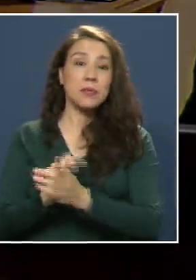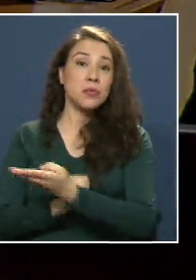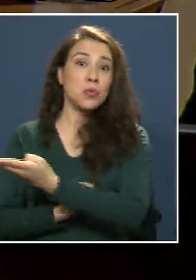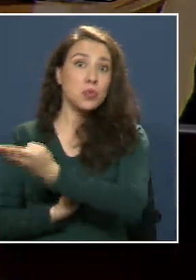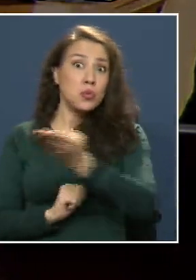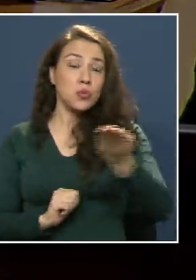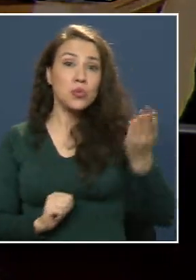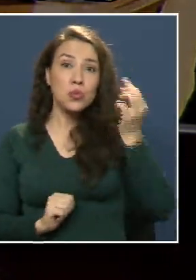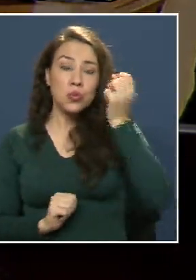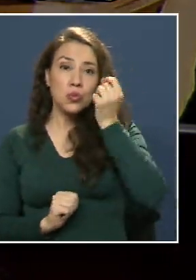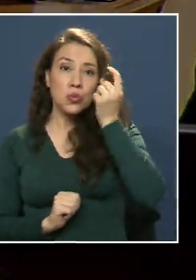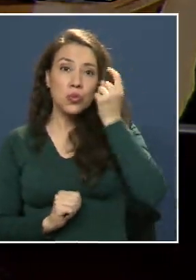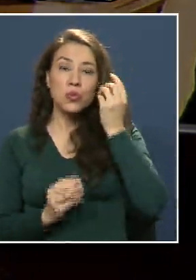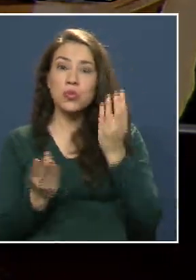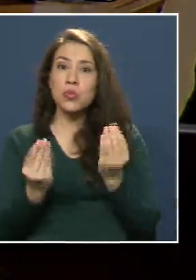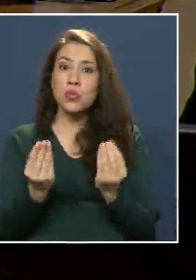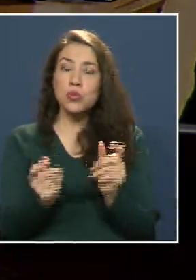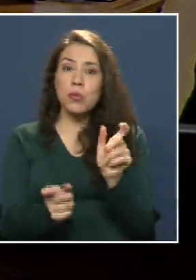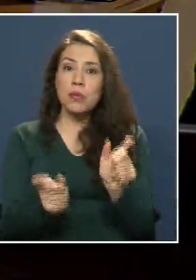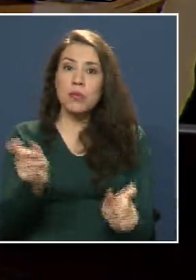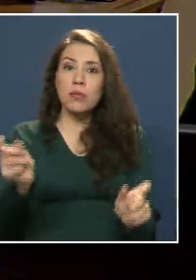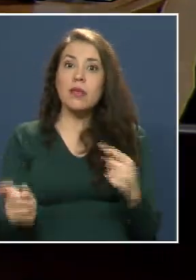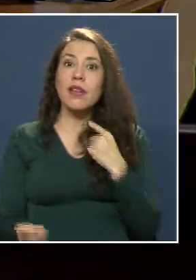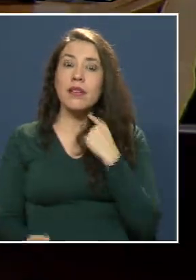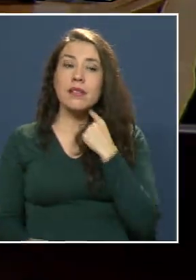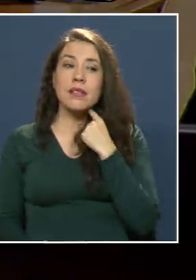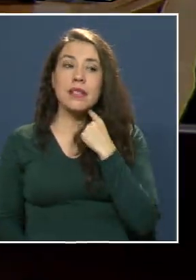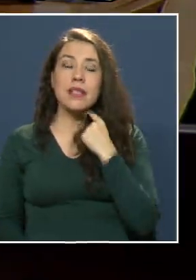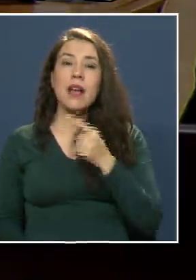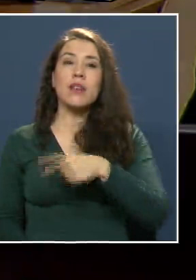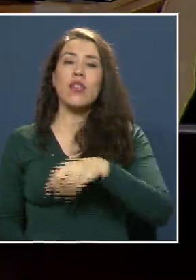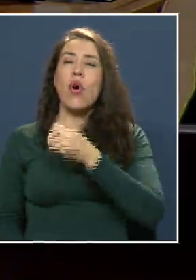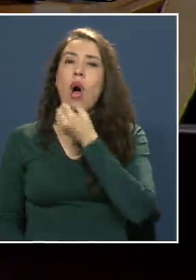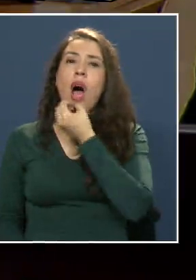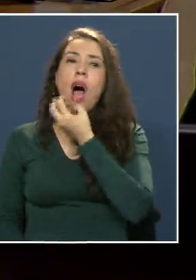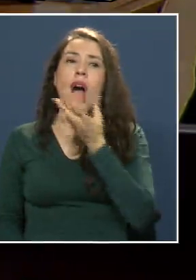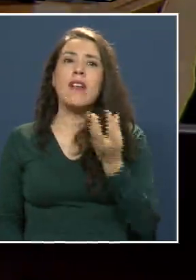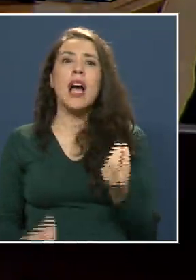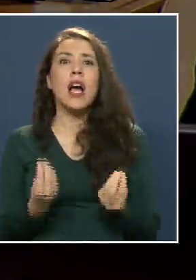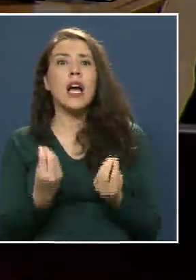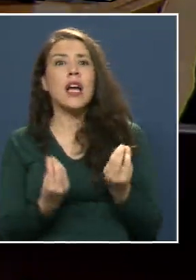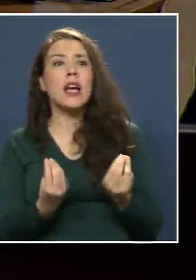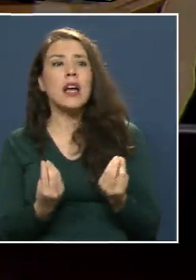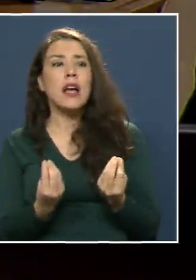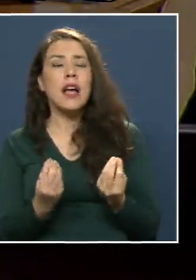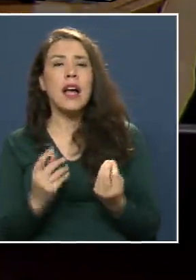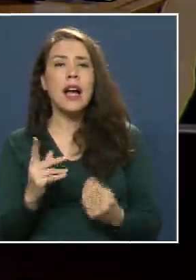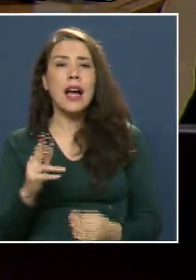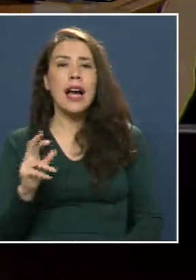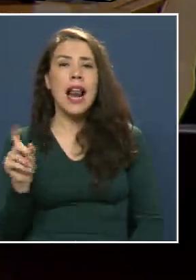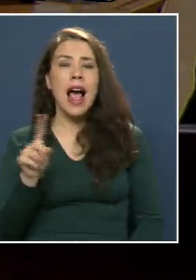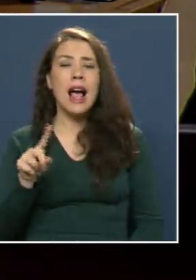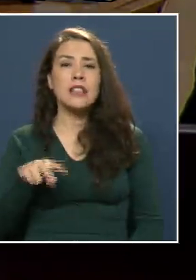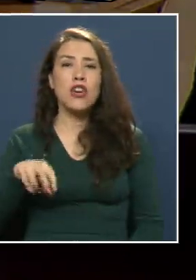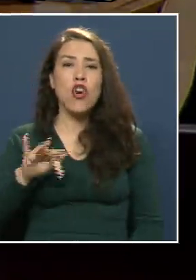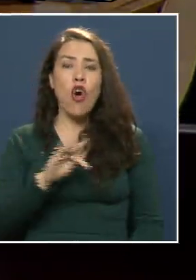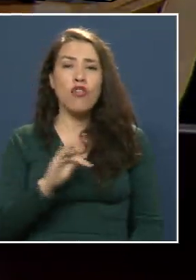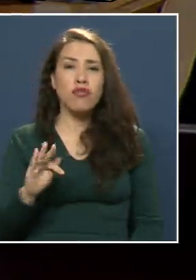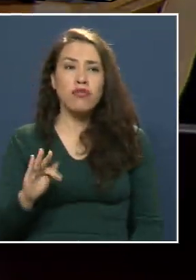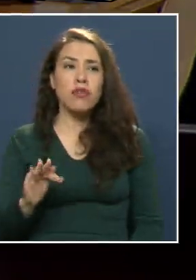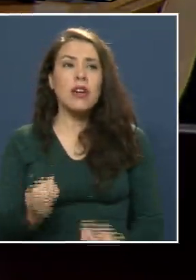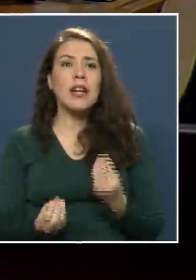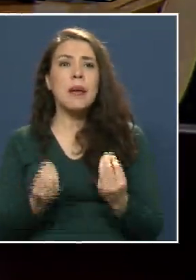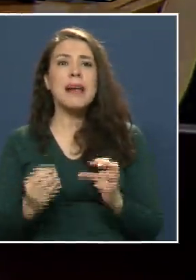Ustedes entenderían que muchas de las víctimas estarían diciendo entonces, ¿qué va a pasar con Krasnov? ¿Qué va a pasar